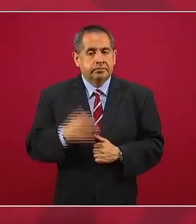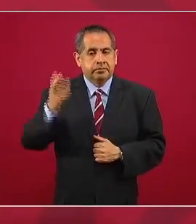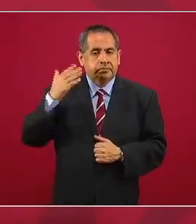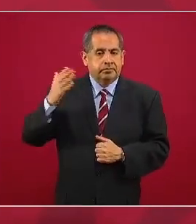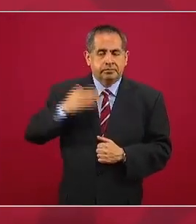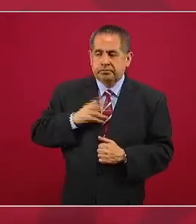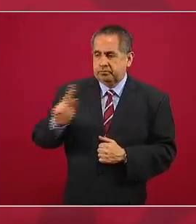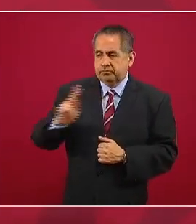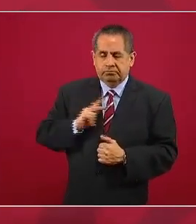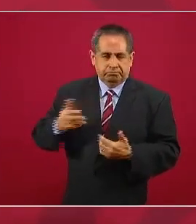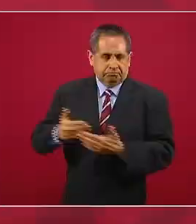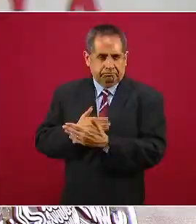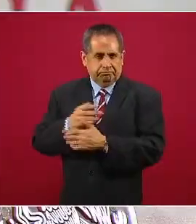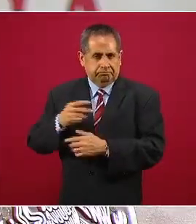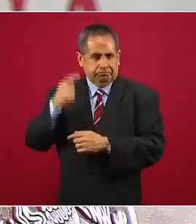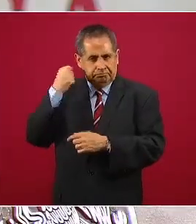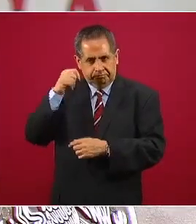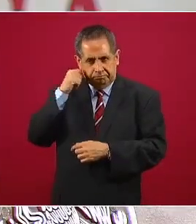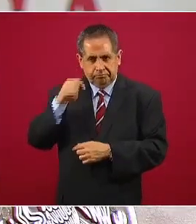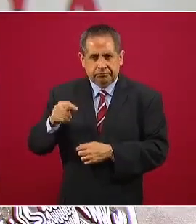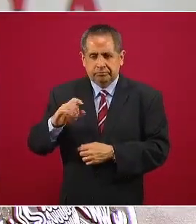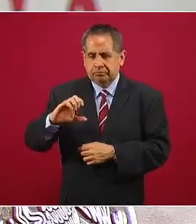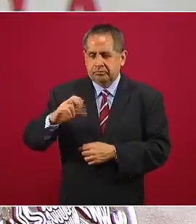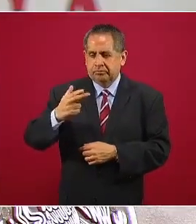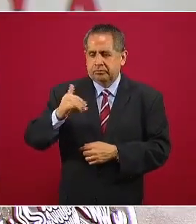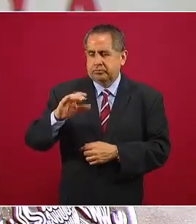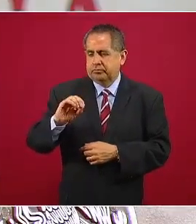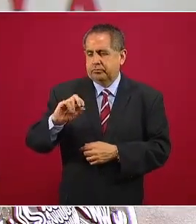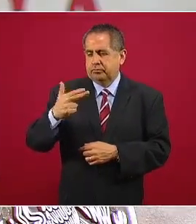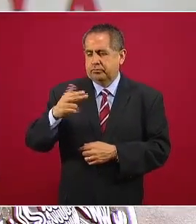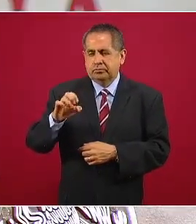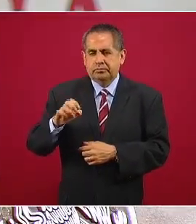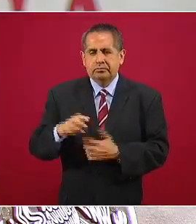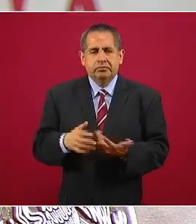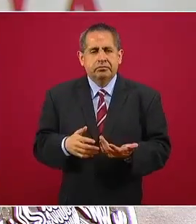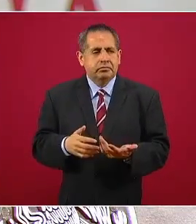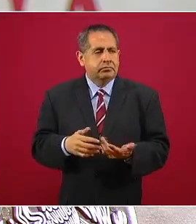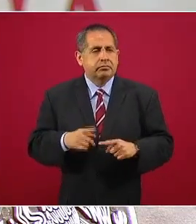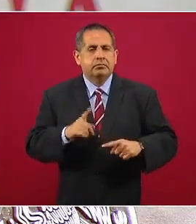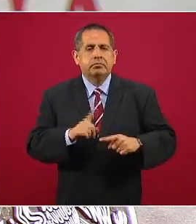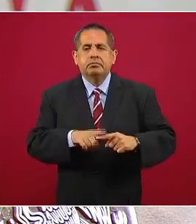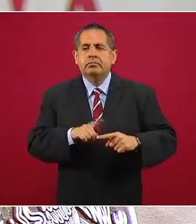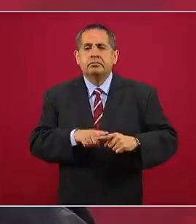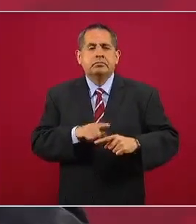finado paisano Chicoche, ¿quién pompó?